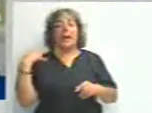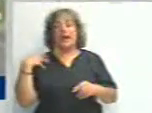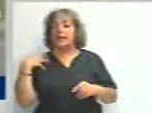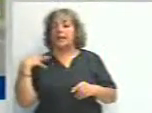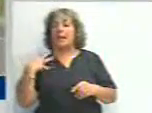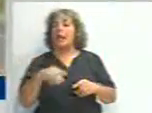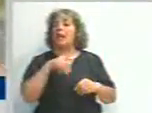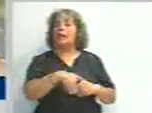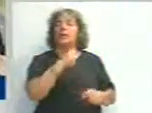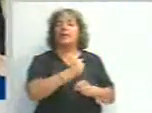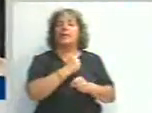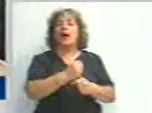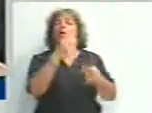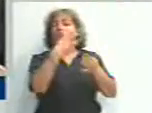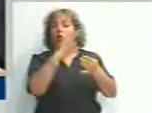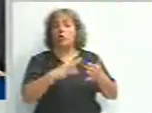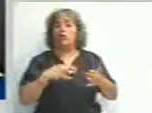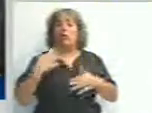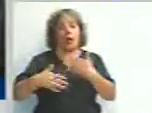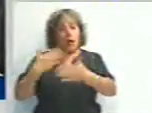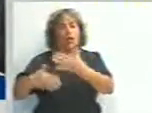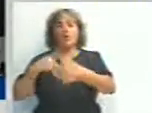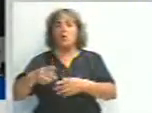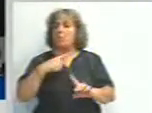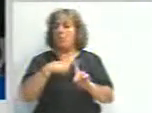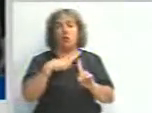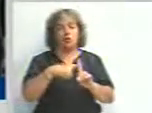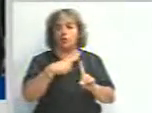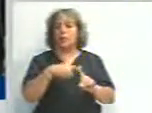función de, los operativos que venimos realizando es bastante positivo.